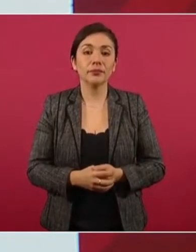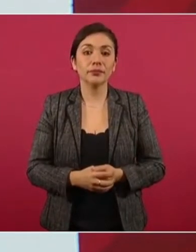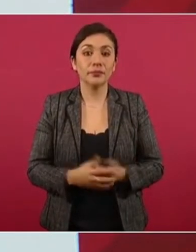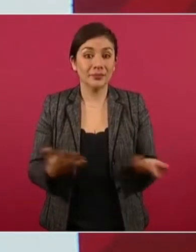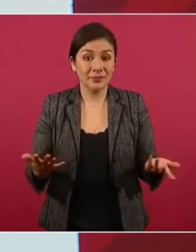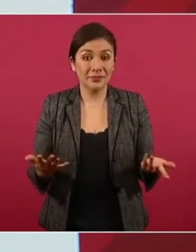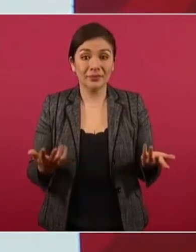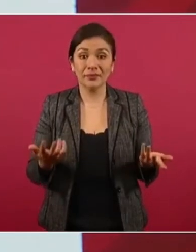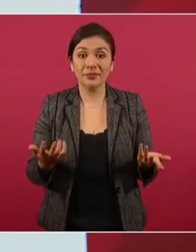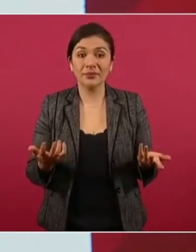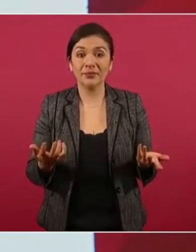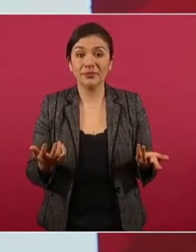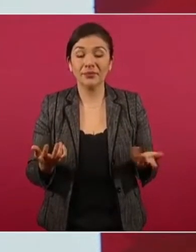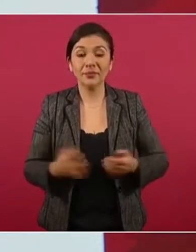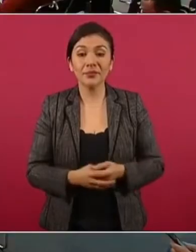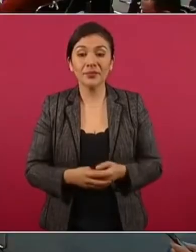Estamos hablando